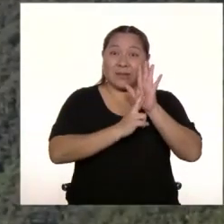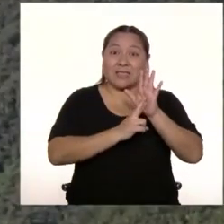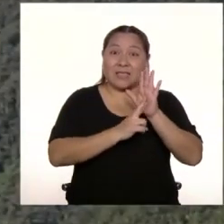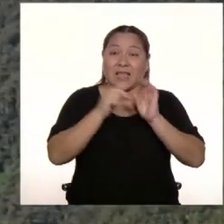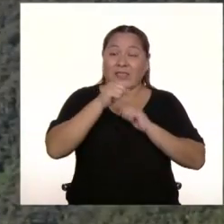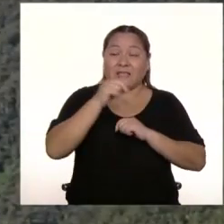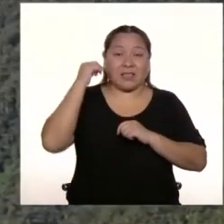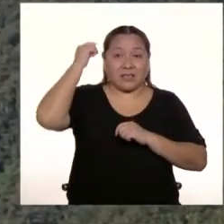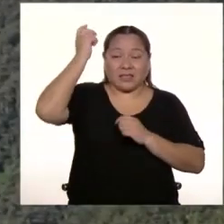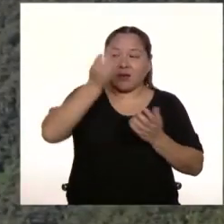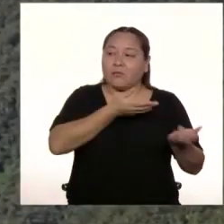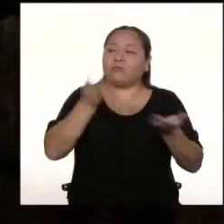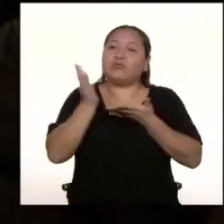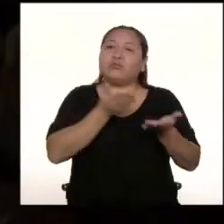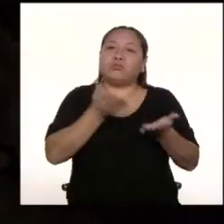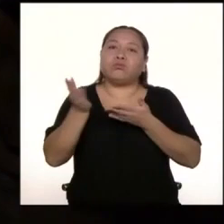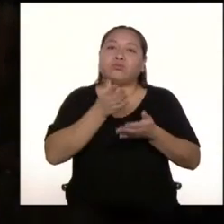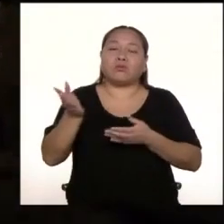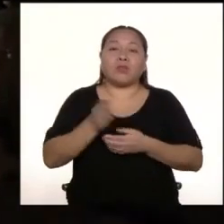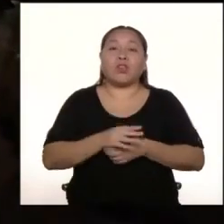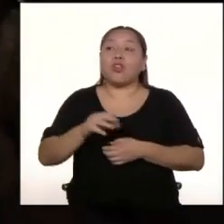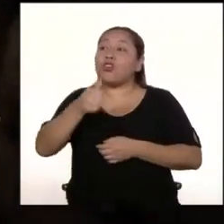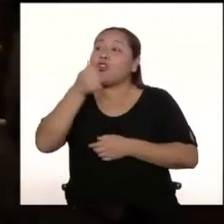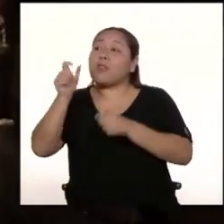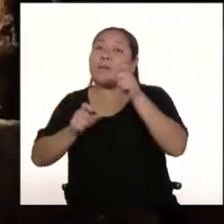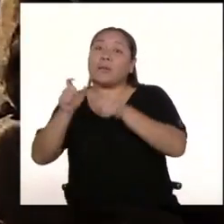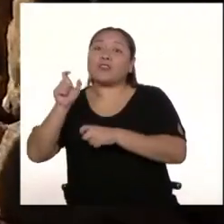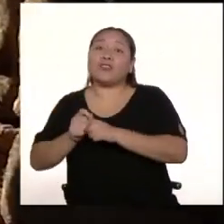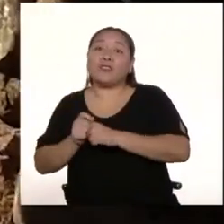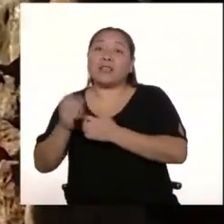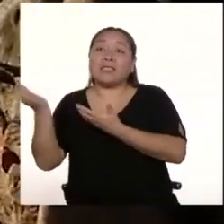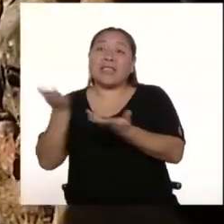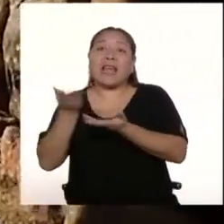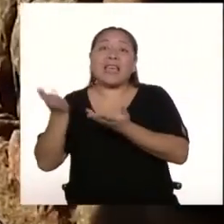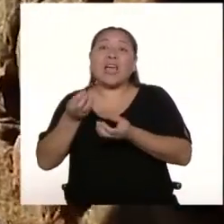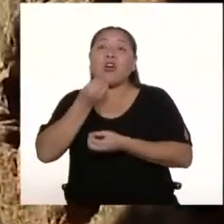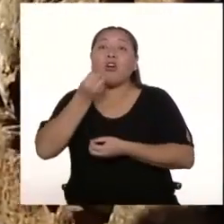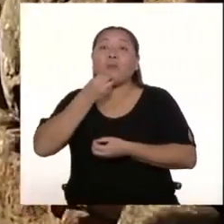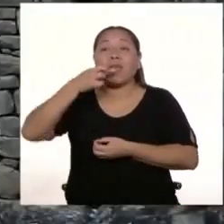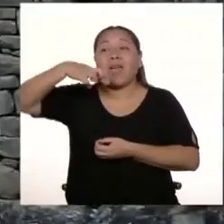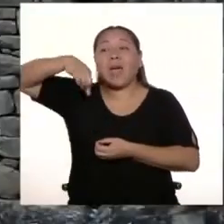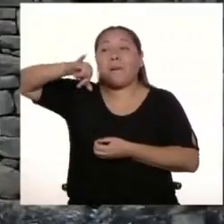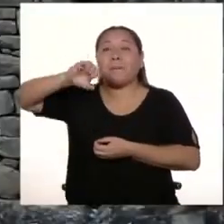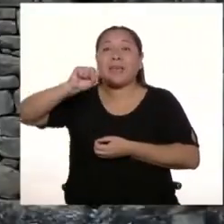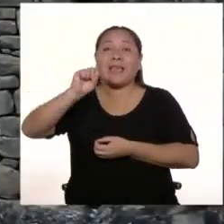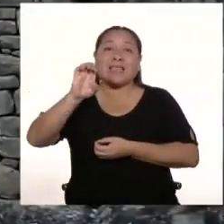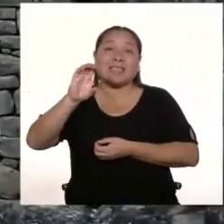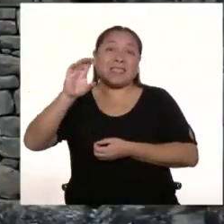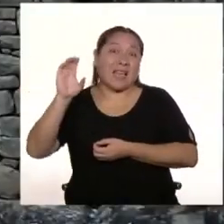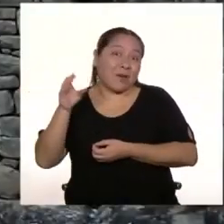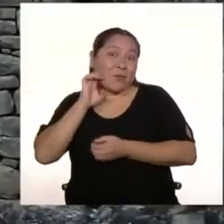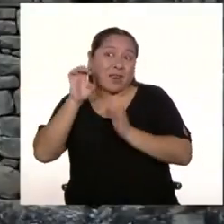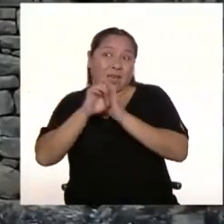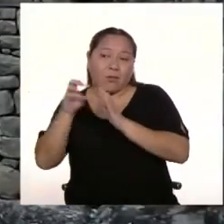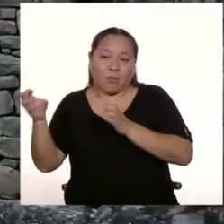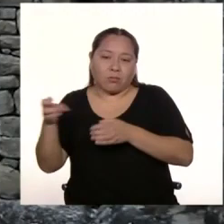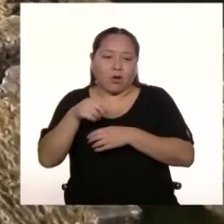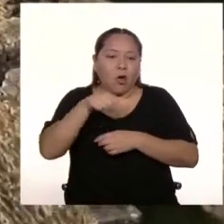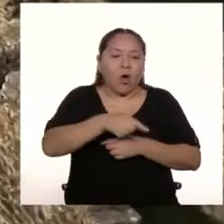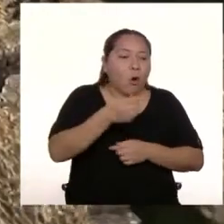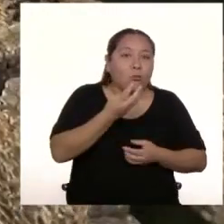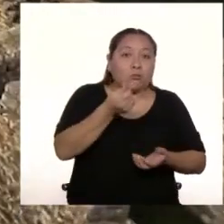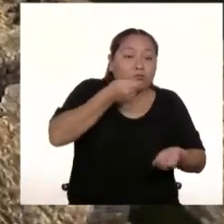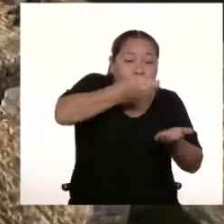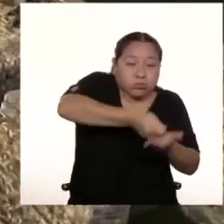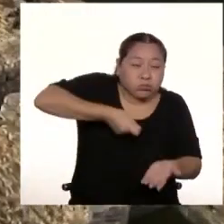de Ollantaytambo, Pisac y Huiñayhuayna, ya que lo cultivado en la propia ciudad era insuficiente para